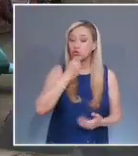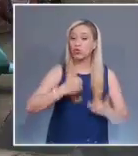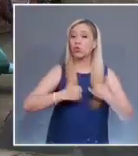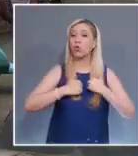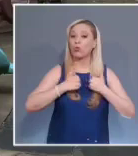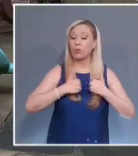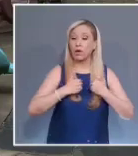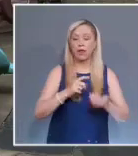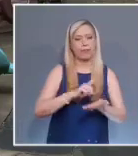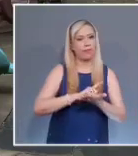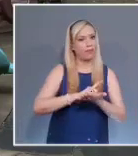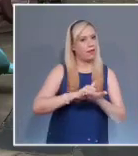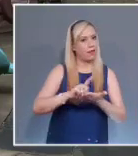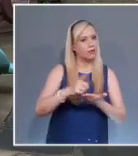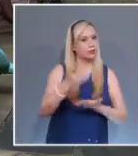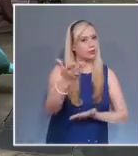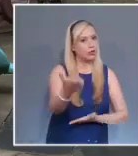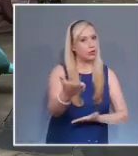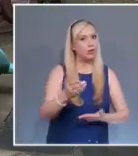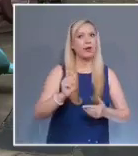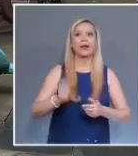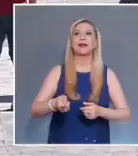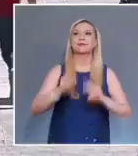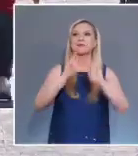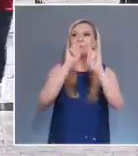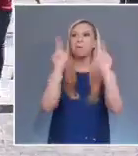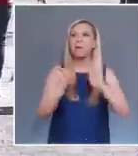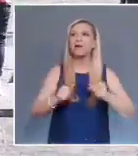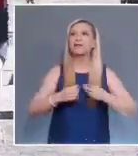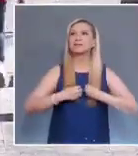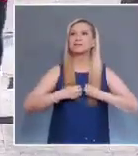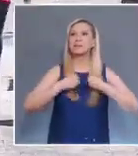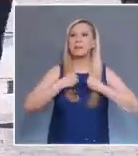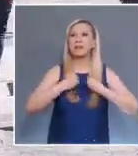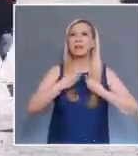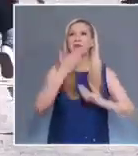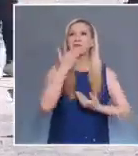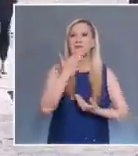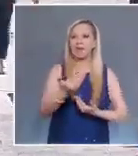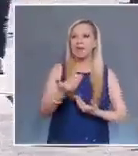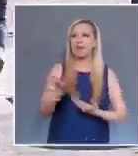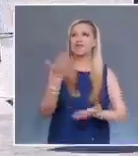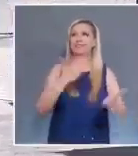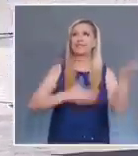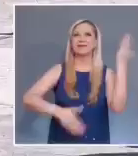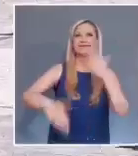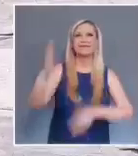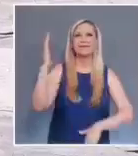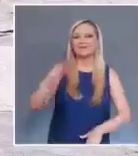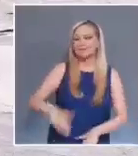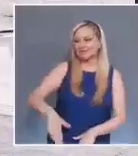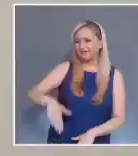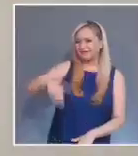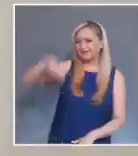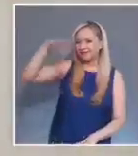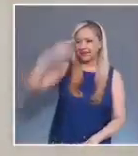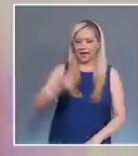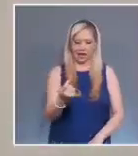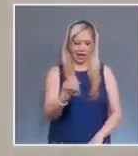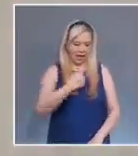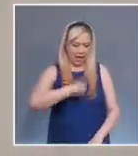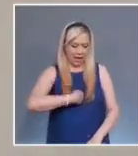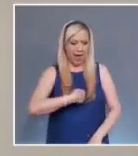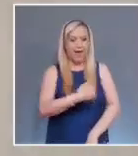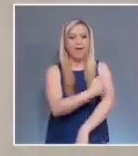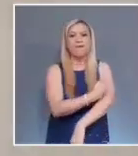a la paz, a la supervivencia y al desarrollo, derecho de prioridad, a la identidad, a vivir en familia, a la